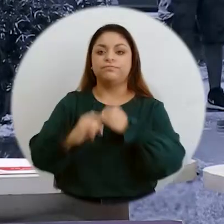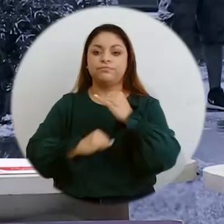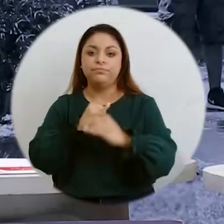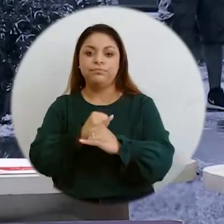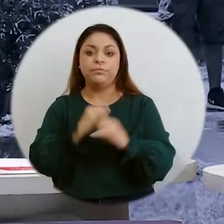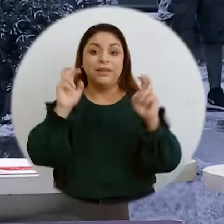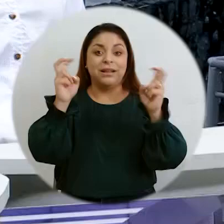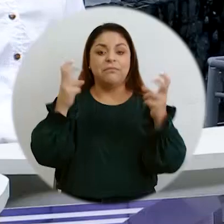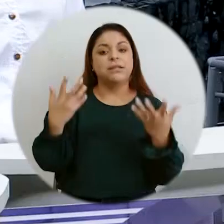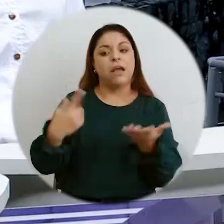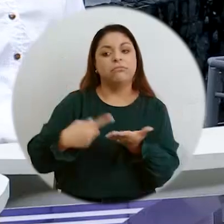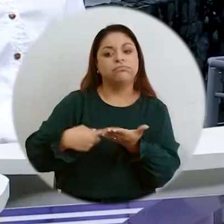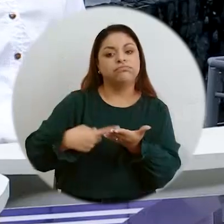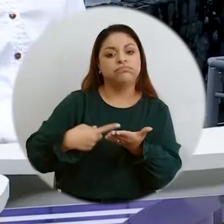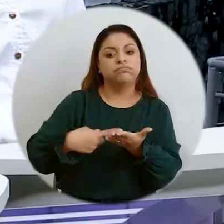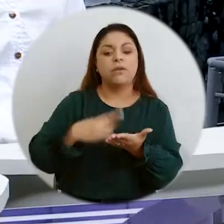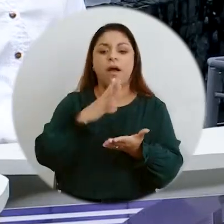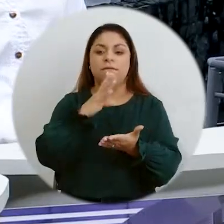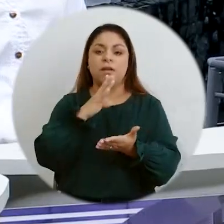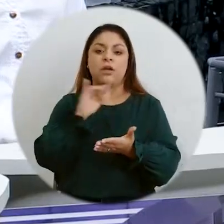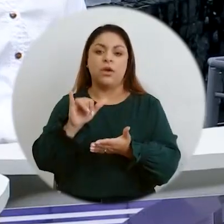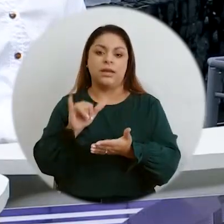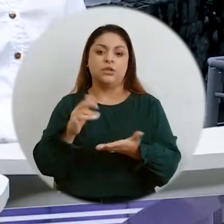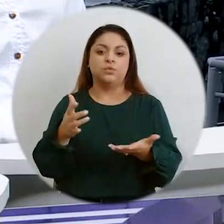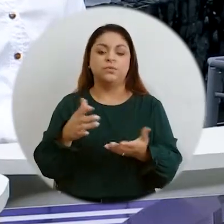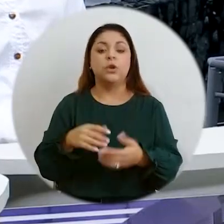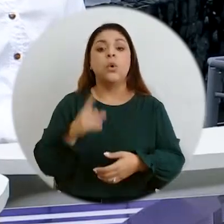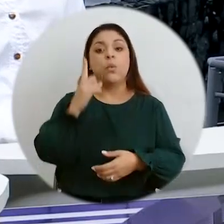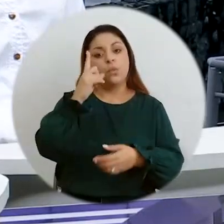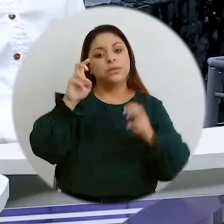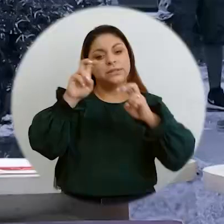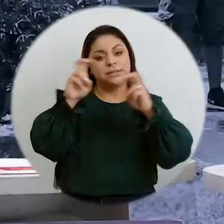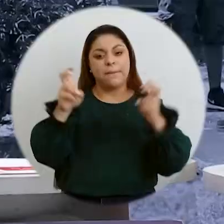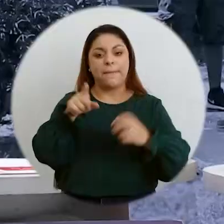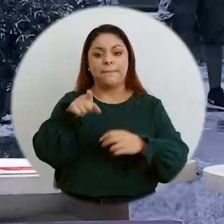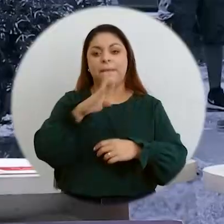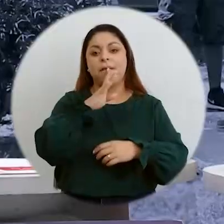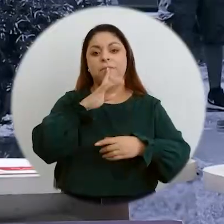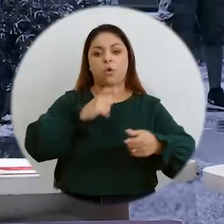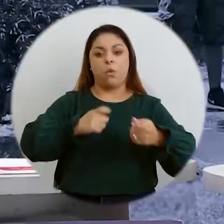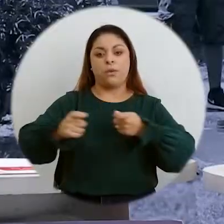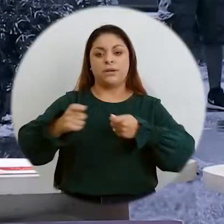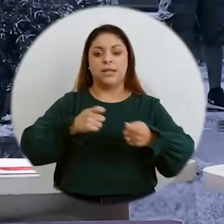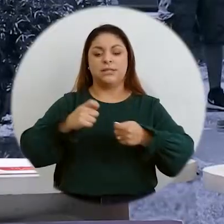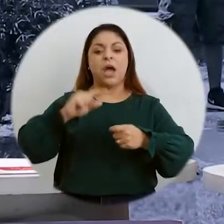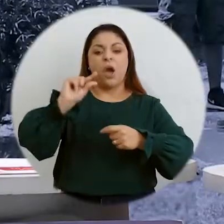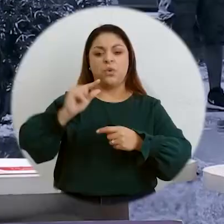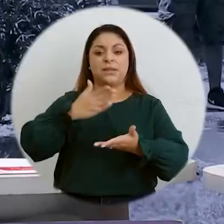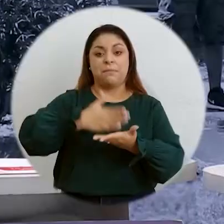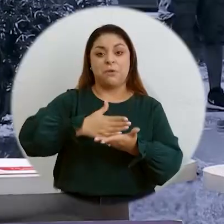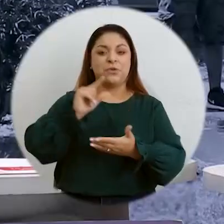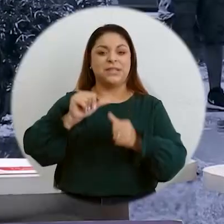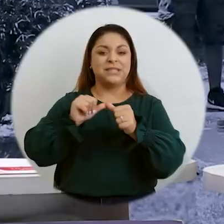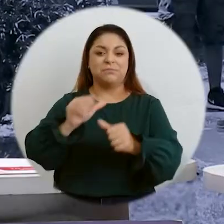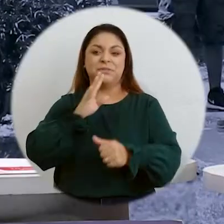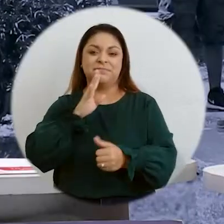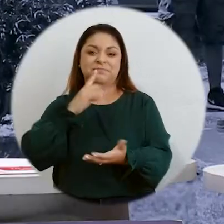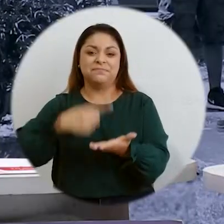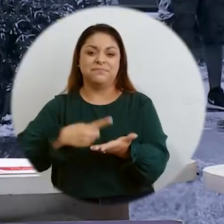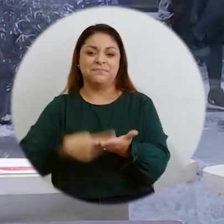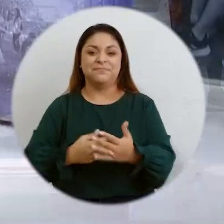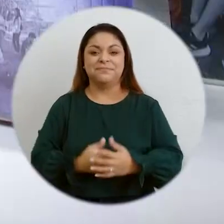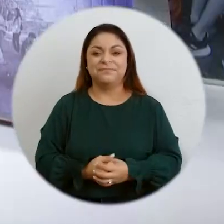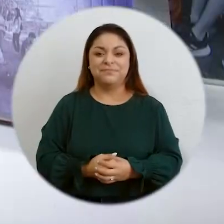abordado pues todas estas diferentes problemáticas, entre ellas una es la de la gobernanza, de la que vamos a hablar en el siguiente bloque. Quédese con una mirada, que ya volvemos.